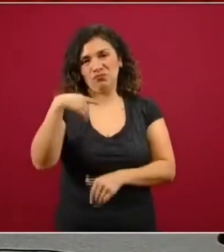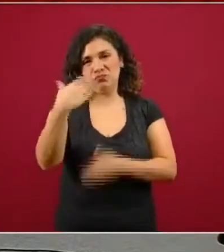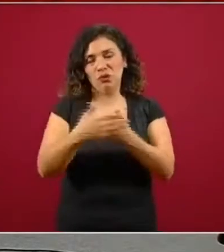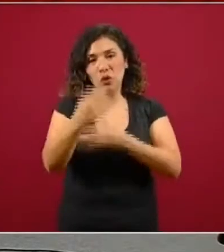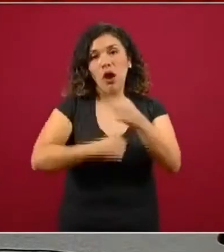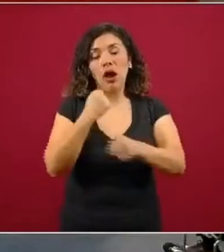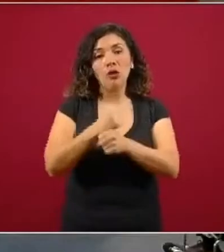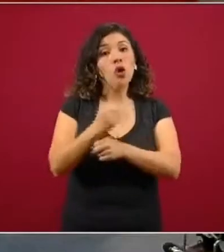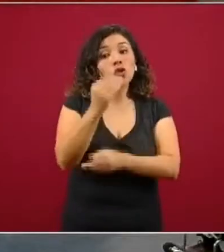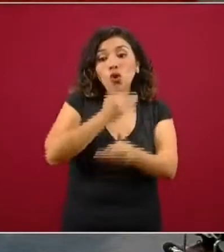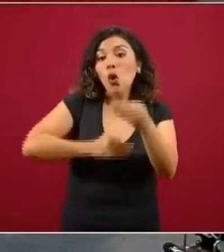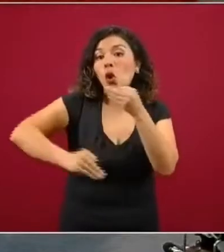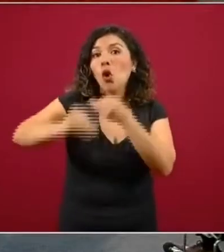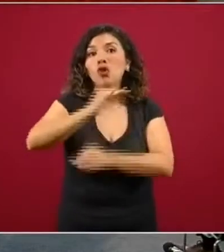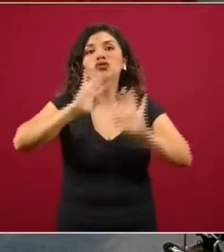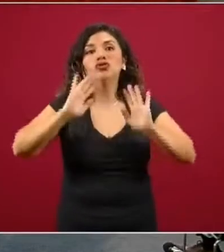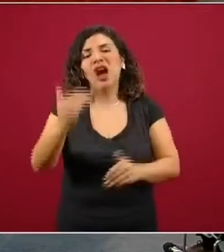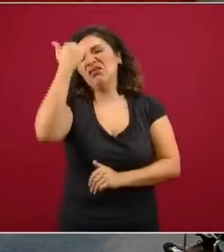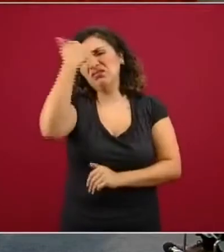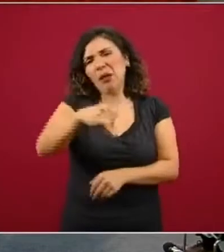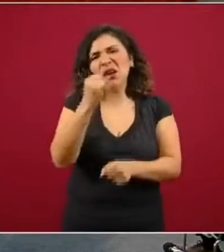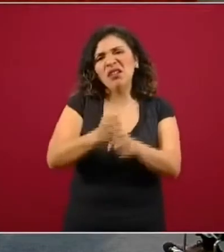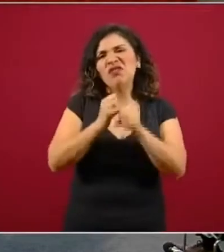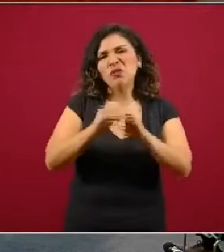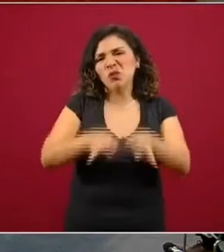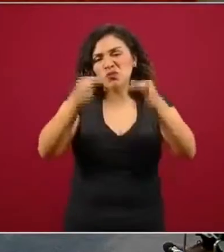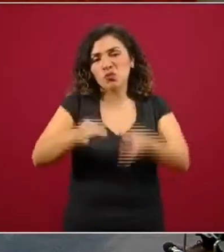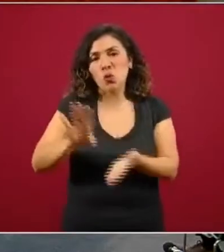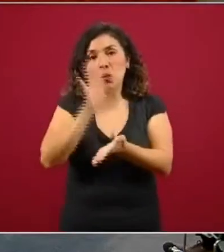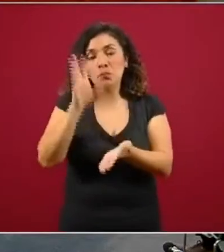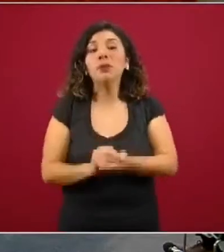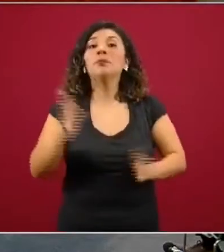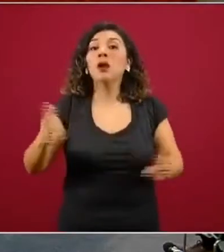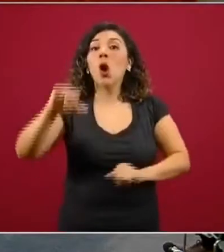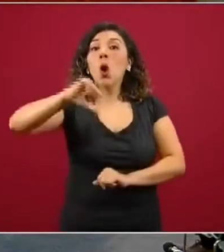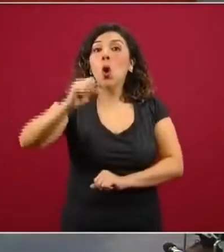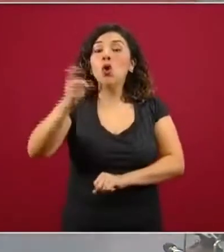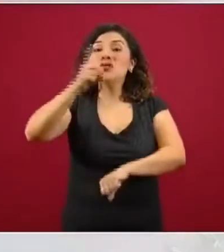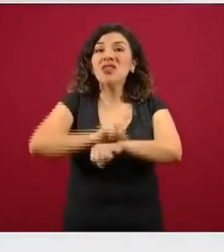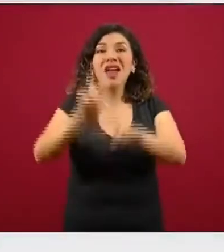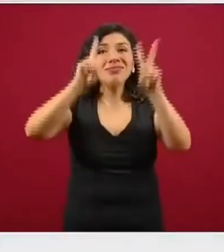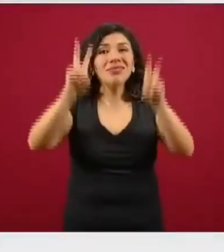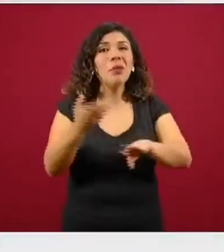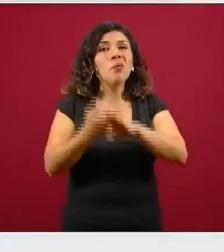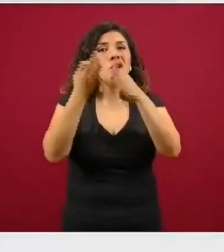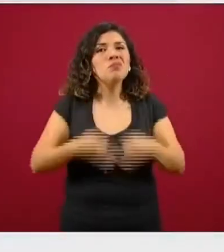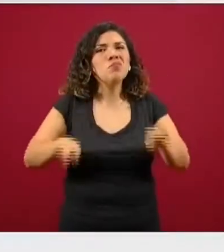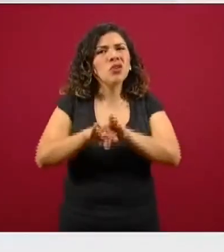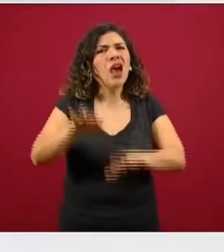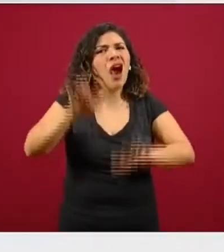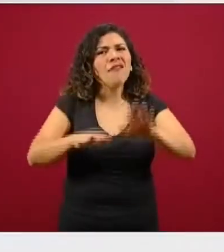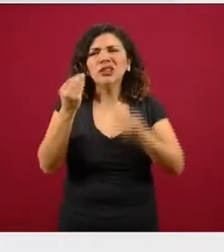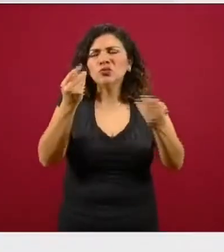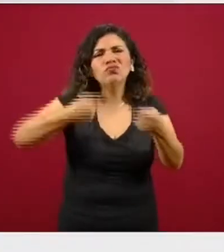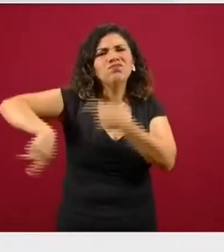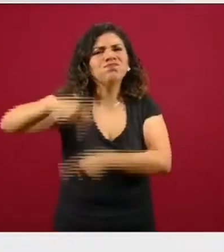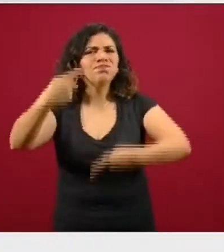estemos todos totalmente informados. El día de hoy vamos a abordar un tema muy importante. Nos han preguntado